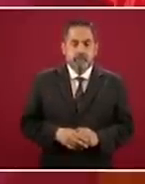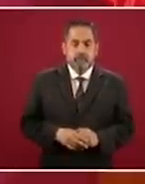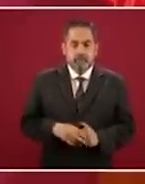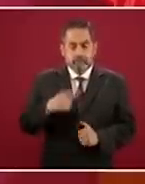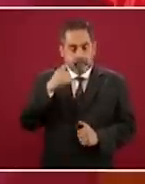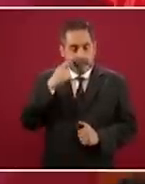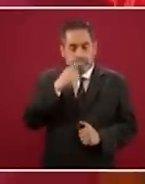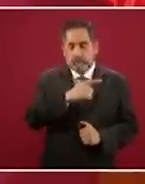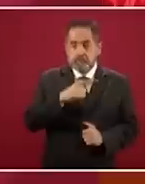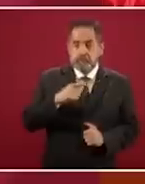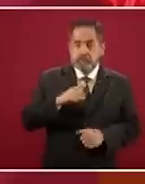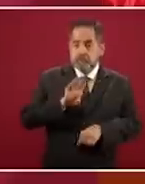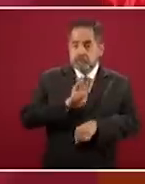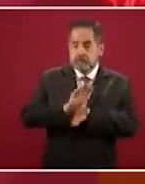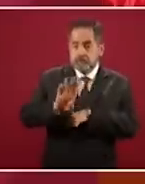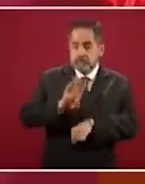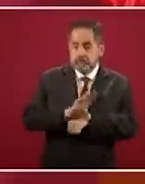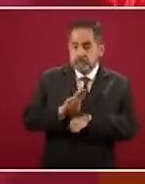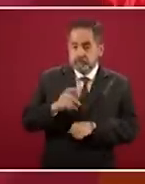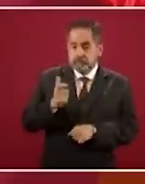miren el real brasileño,